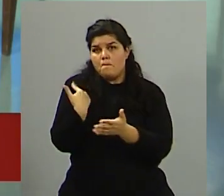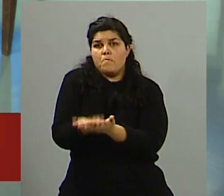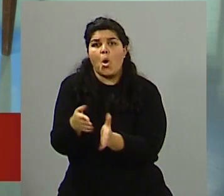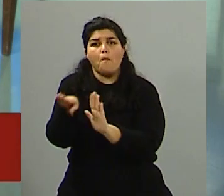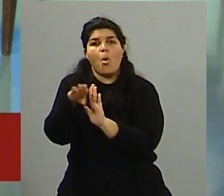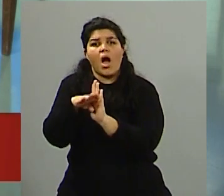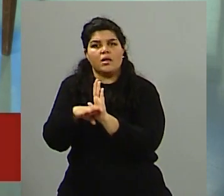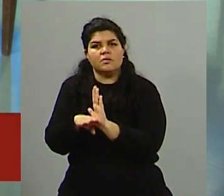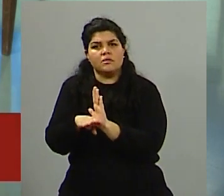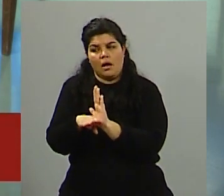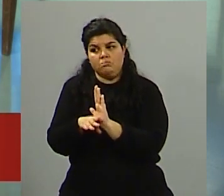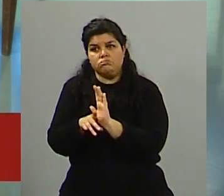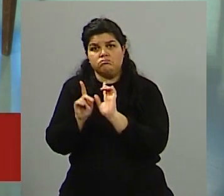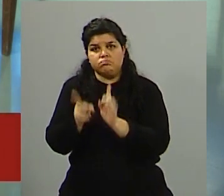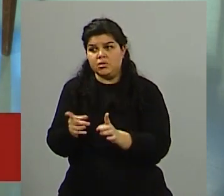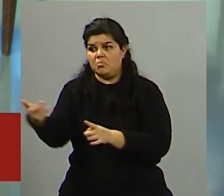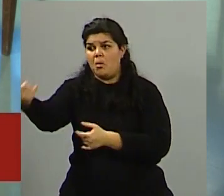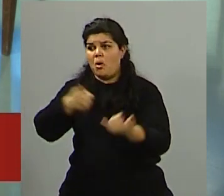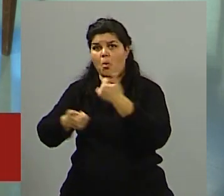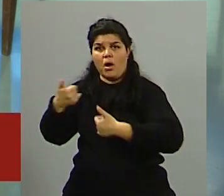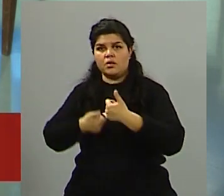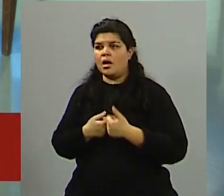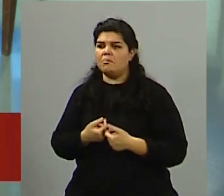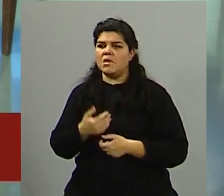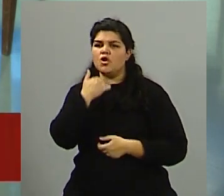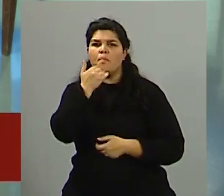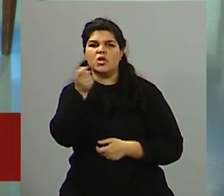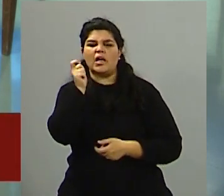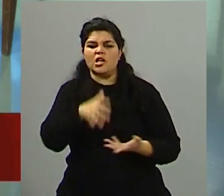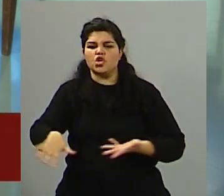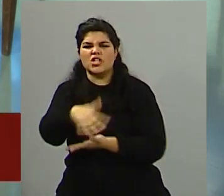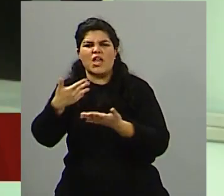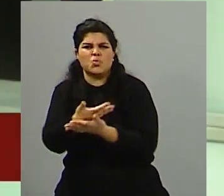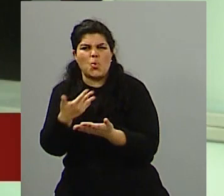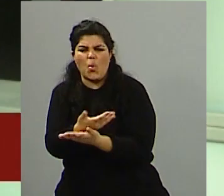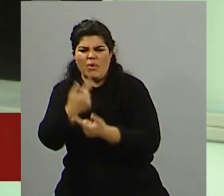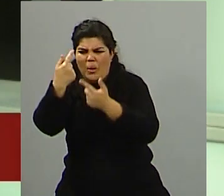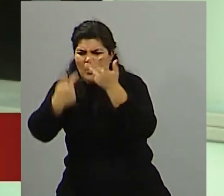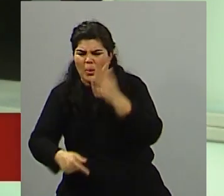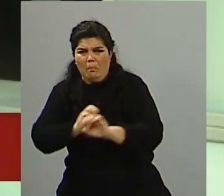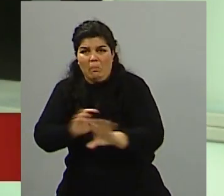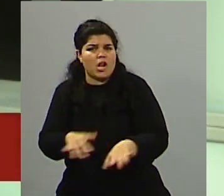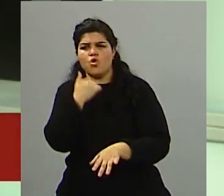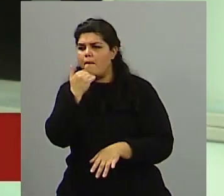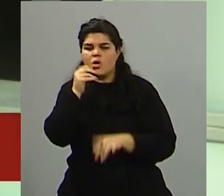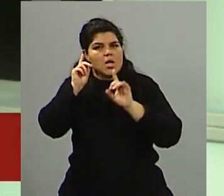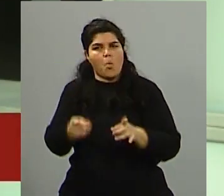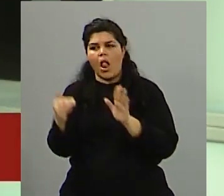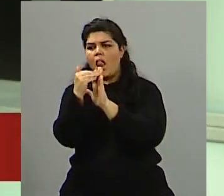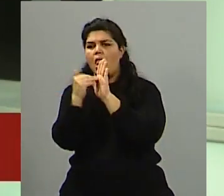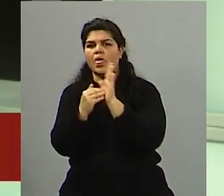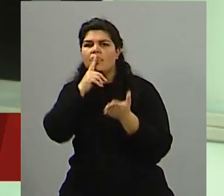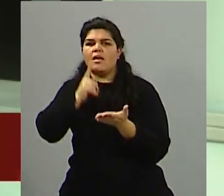realmente viene y te dice, mirá, a mí no me importa nada, voy a hacer esto. Claro. Bueno, les decimos a ustedes que están ahí del otro lado que estamos con Tomás